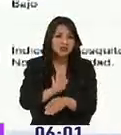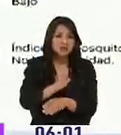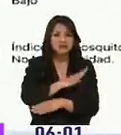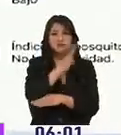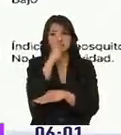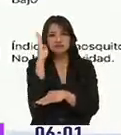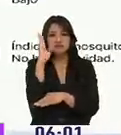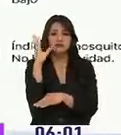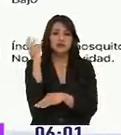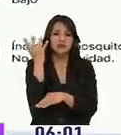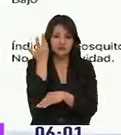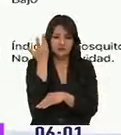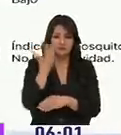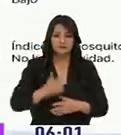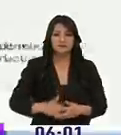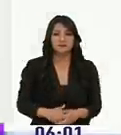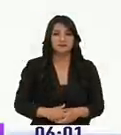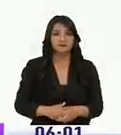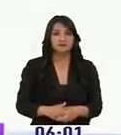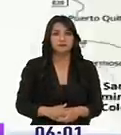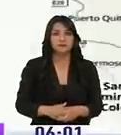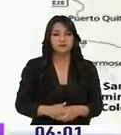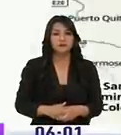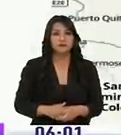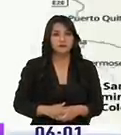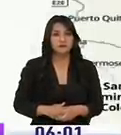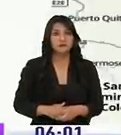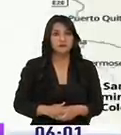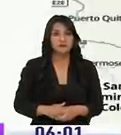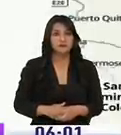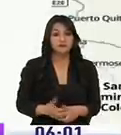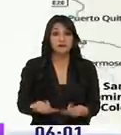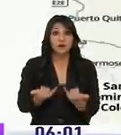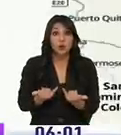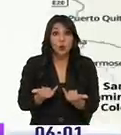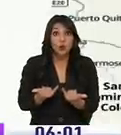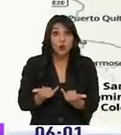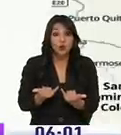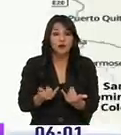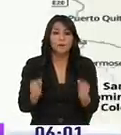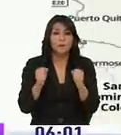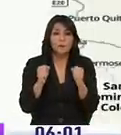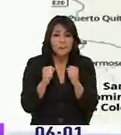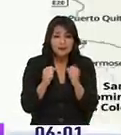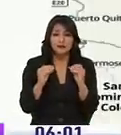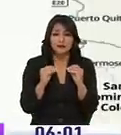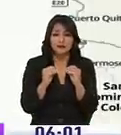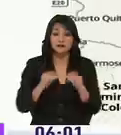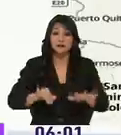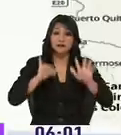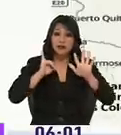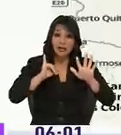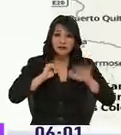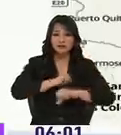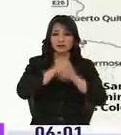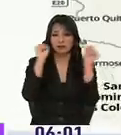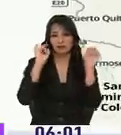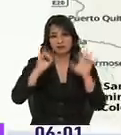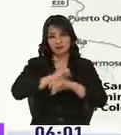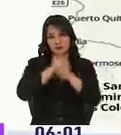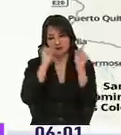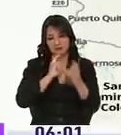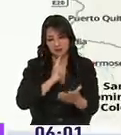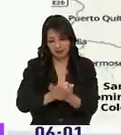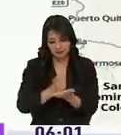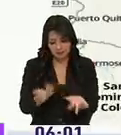del clima, el índice del frío, ahí tenemos para el día de hoy las horas más frías entre 6 y 7 de la mañana. Vaya viendo.